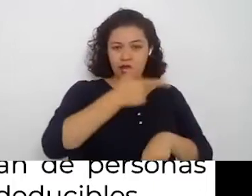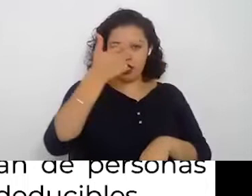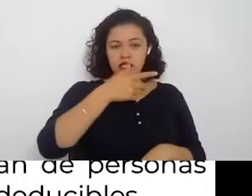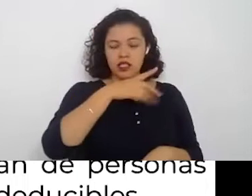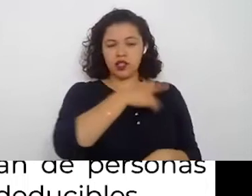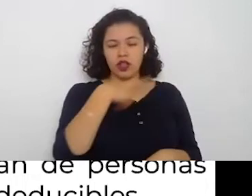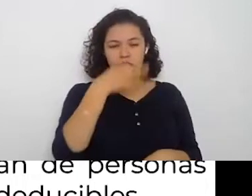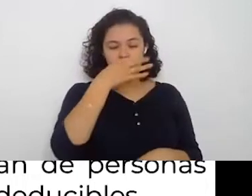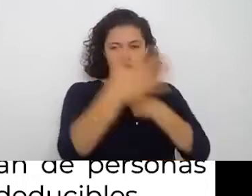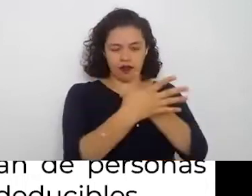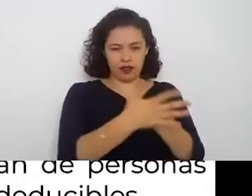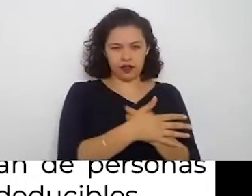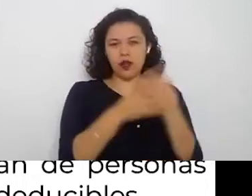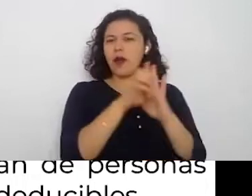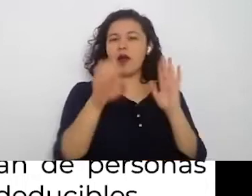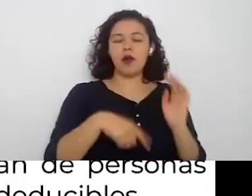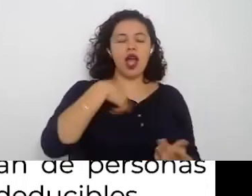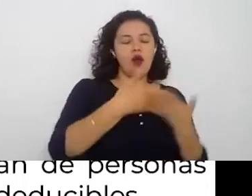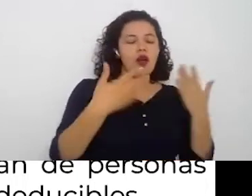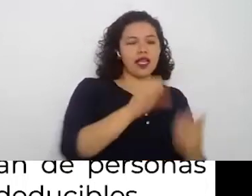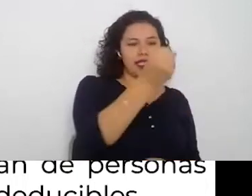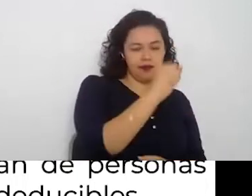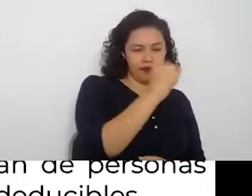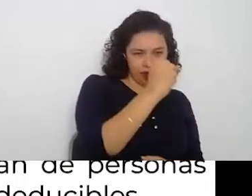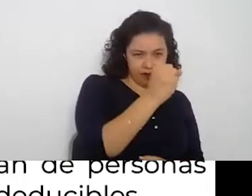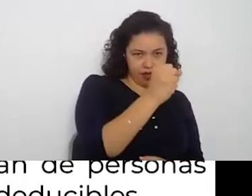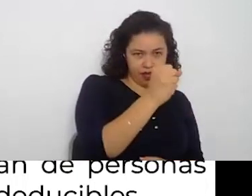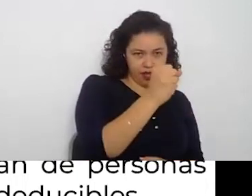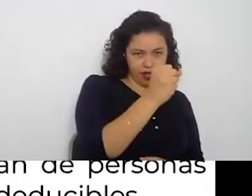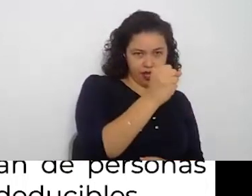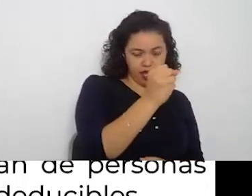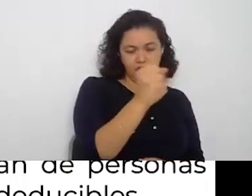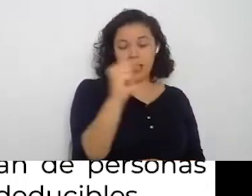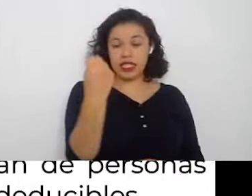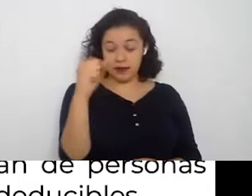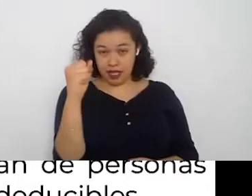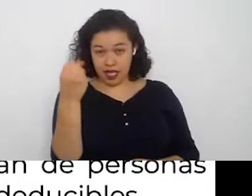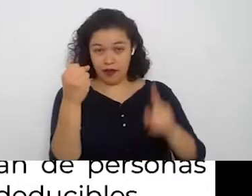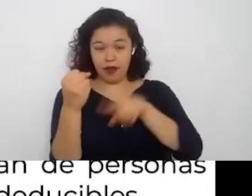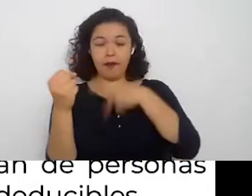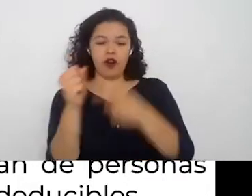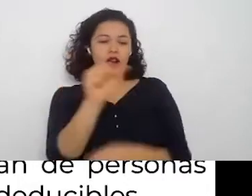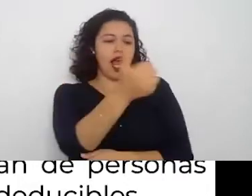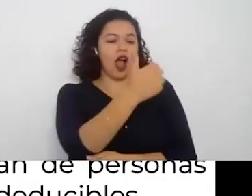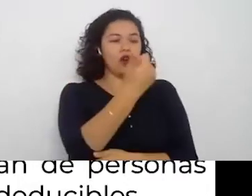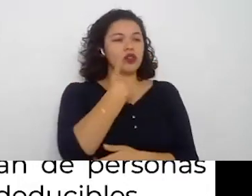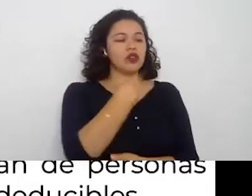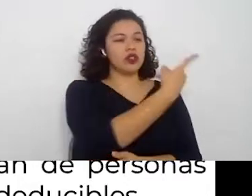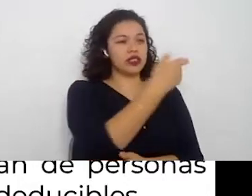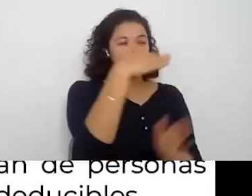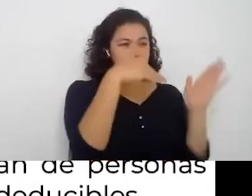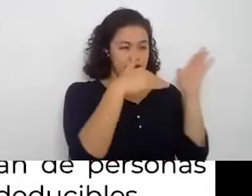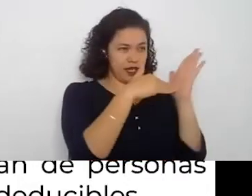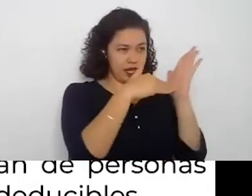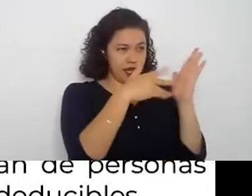tuviste en el mes, estamos a septiembre, en el mes de agosto tuviste un donativo mayor, igual o mayor de 100,000 pesos, hay